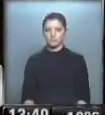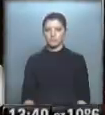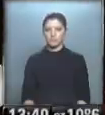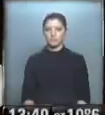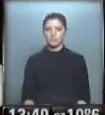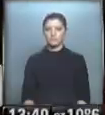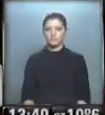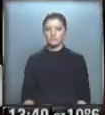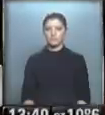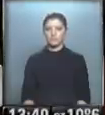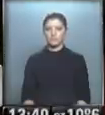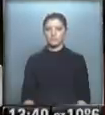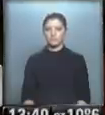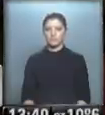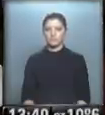más